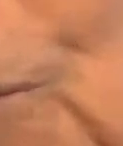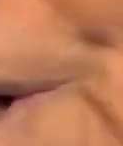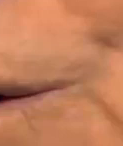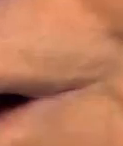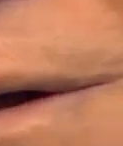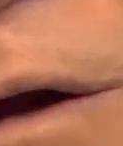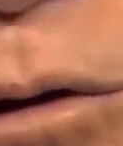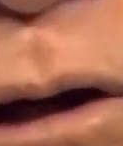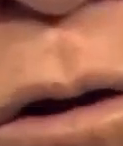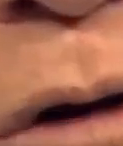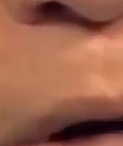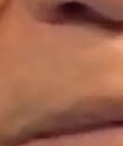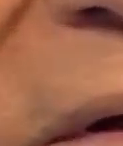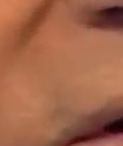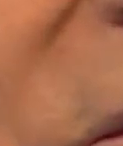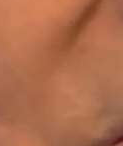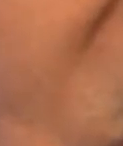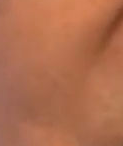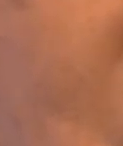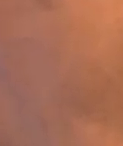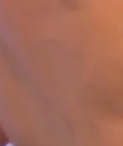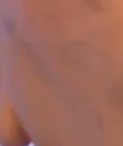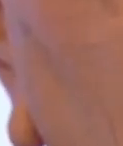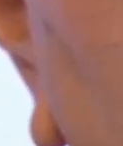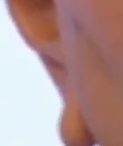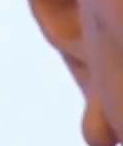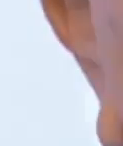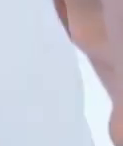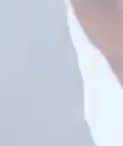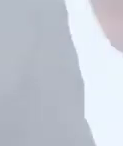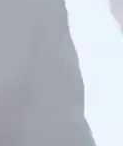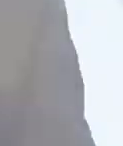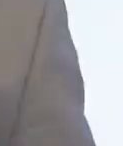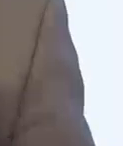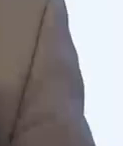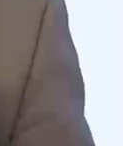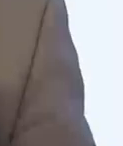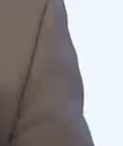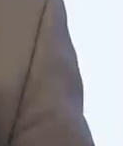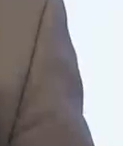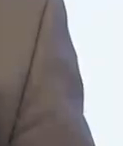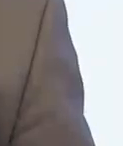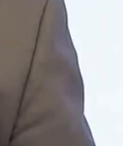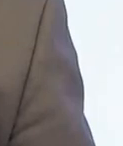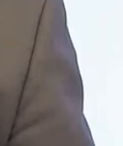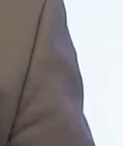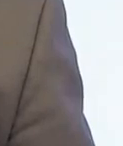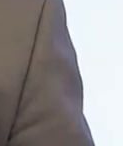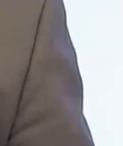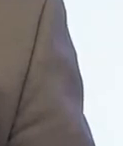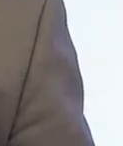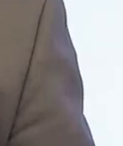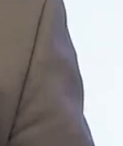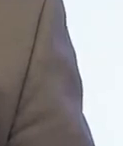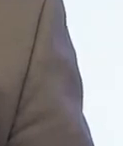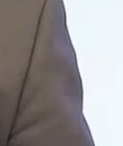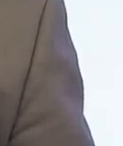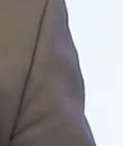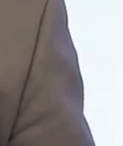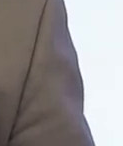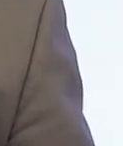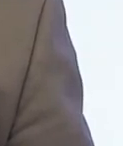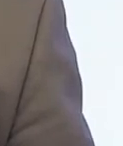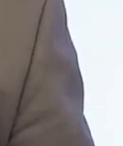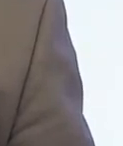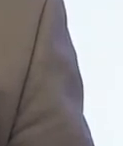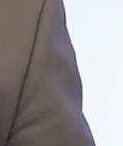y mostraron hasta dónde son capaces de disimular la desconfianza mutua, alimentados